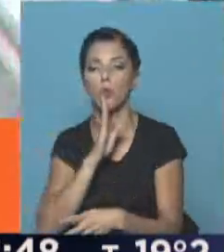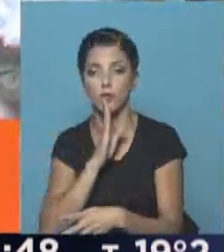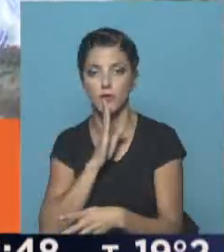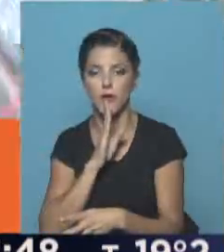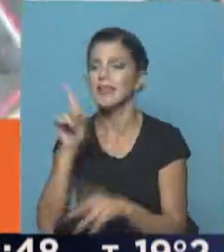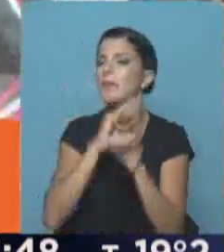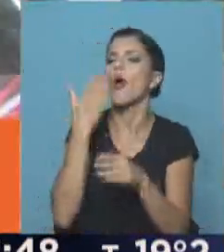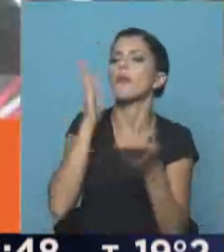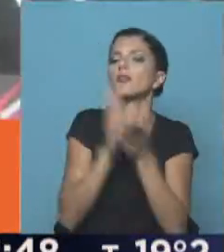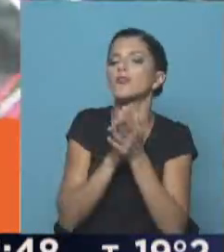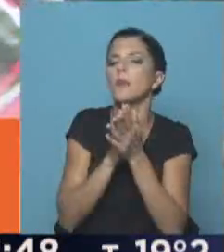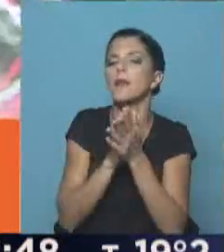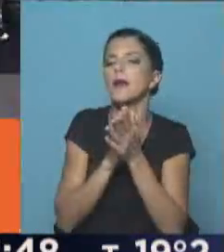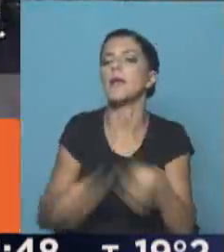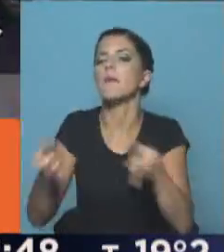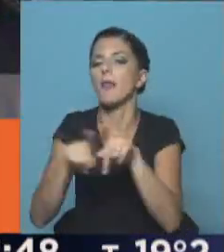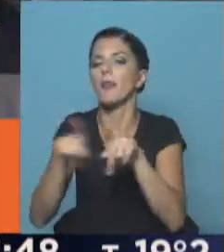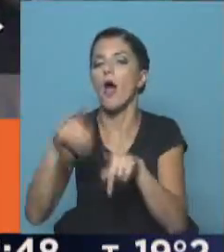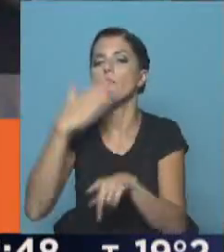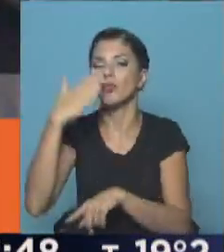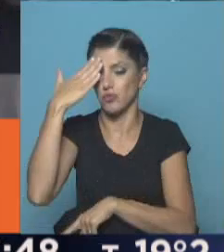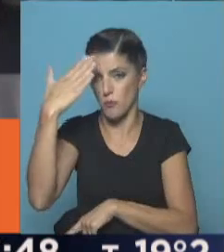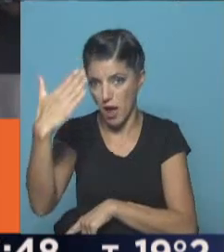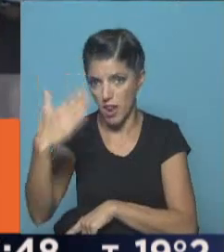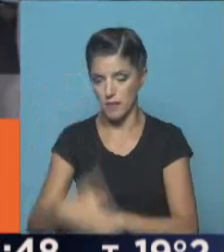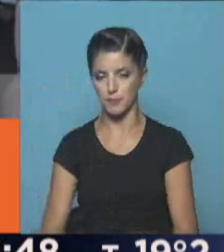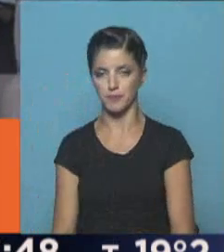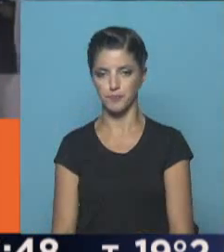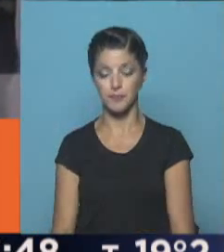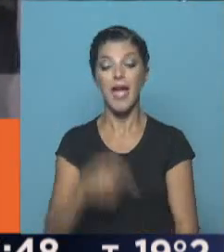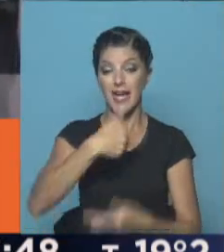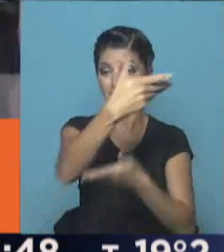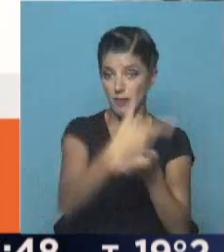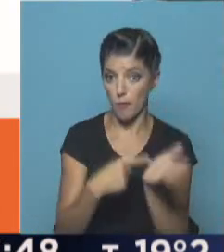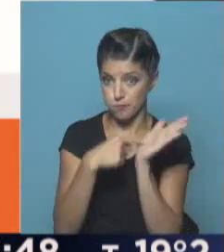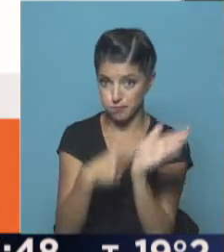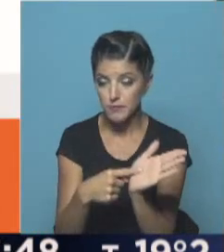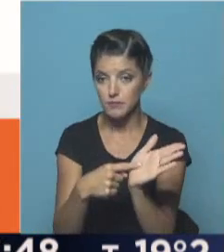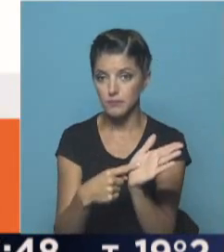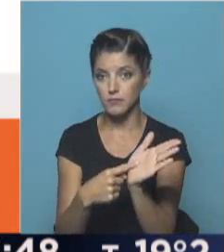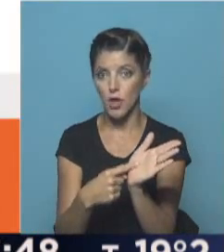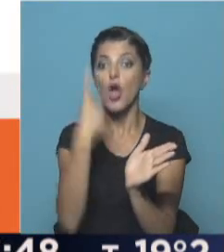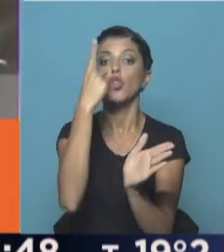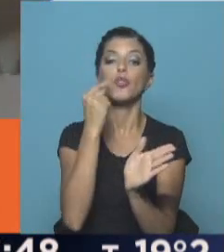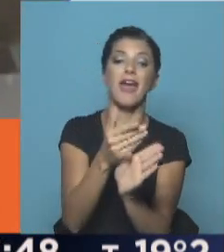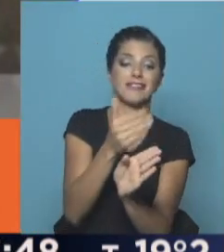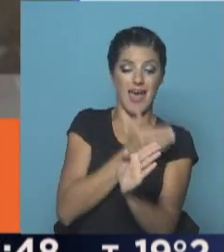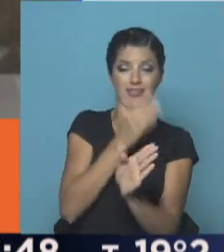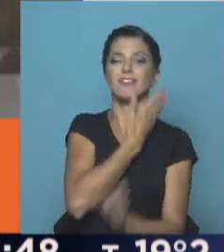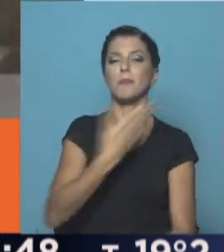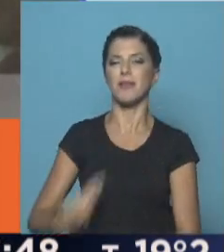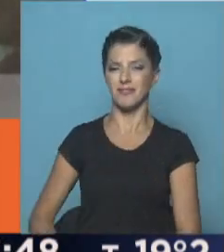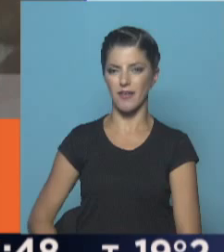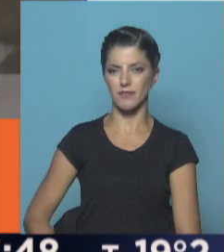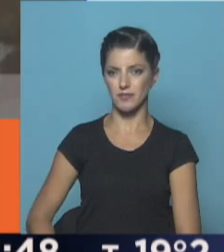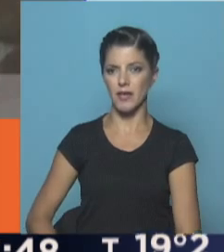musulmana, uno de sus apoyos históricos. El documento apareció significativamente 2 días después de la reunión que el presidente de la